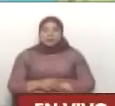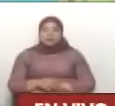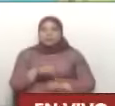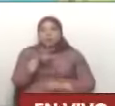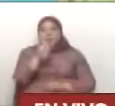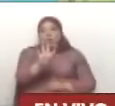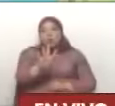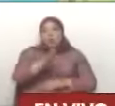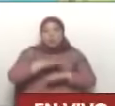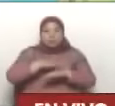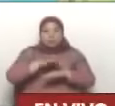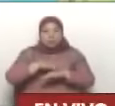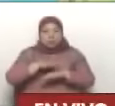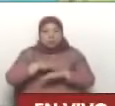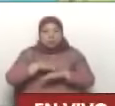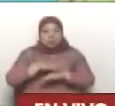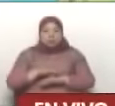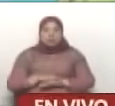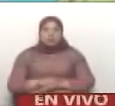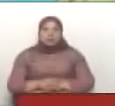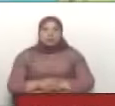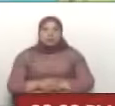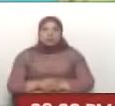4 peticiones.